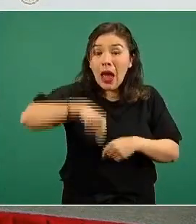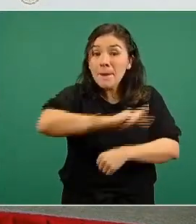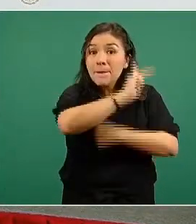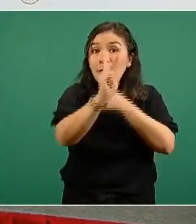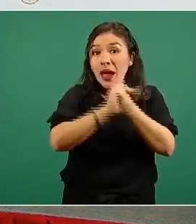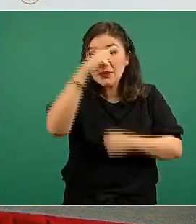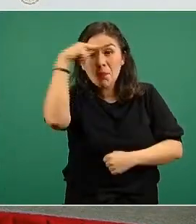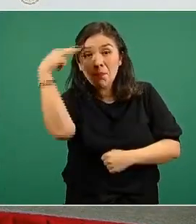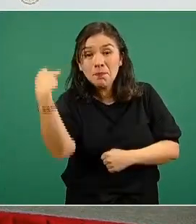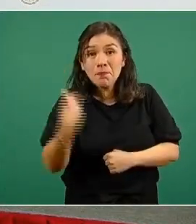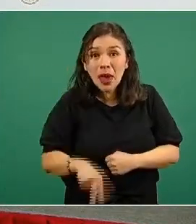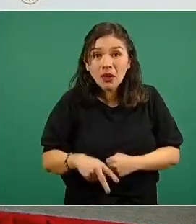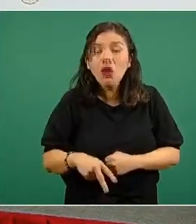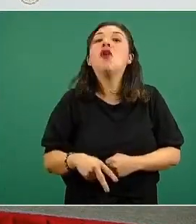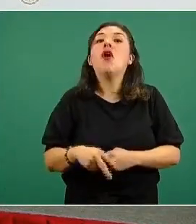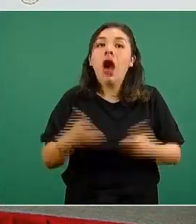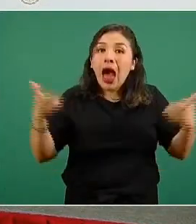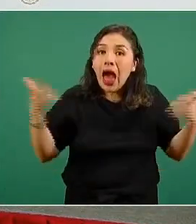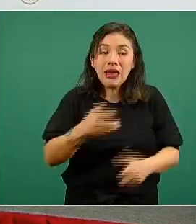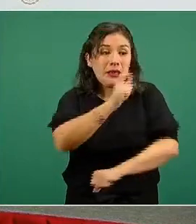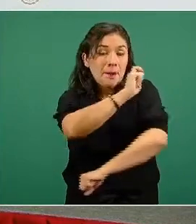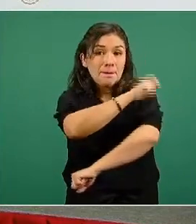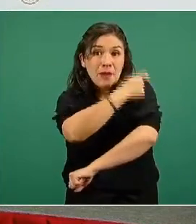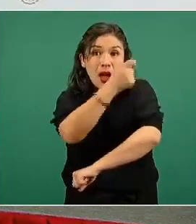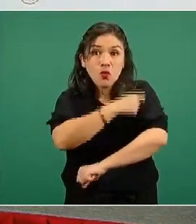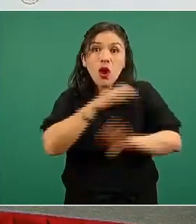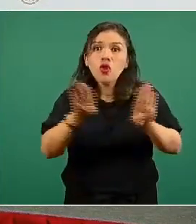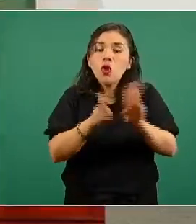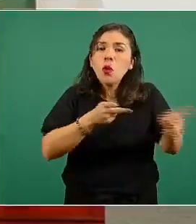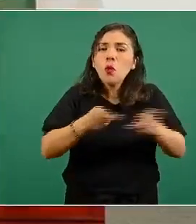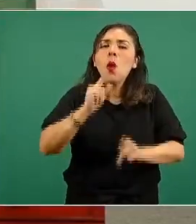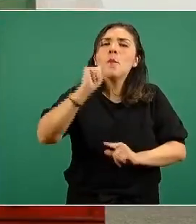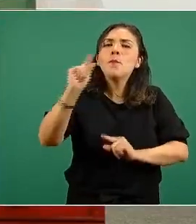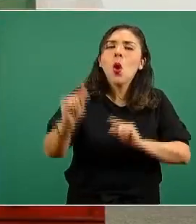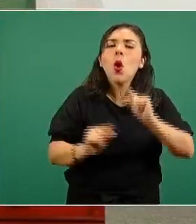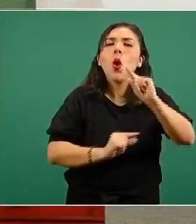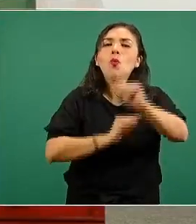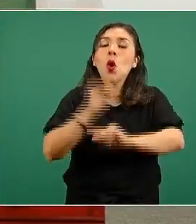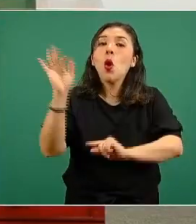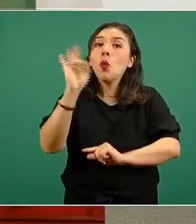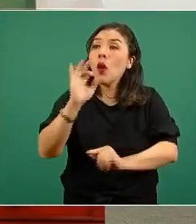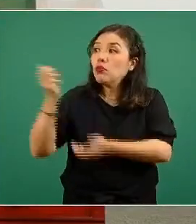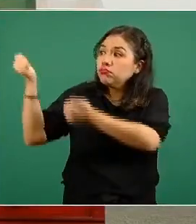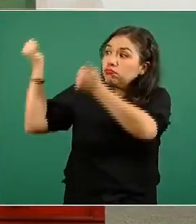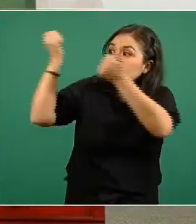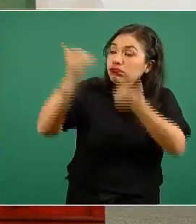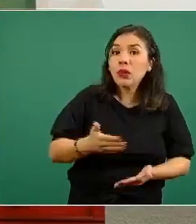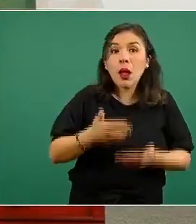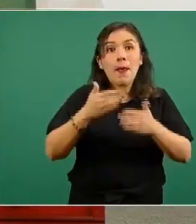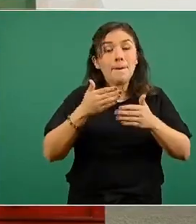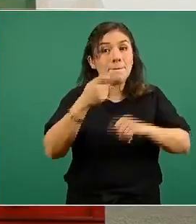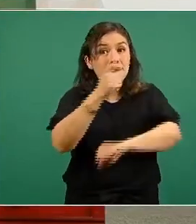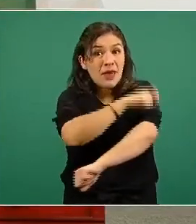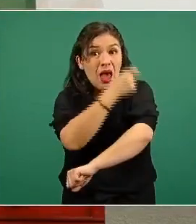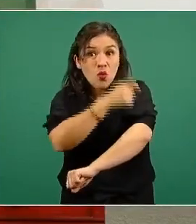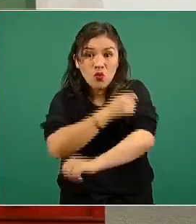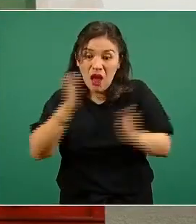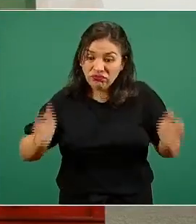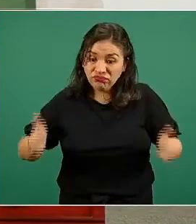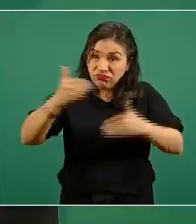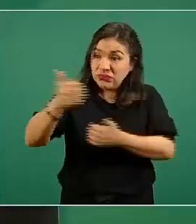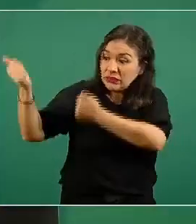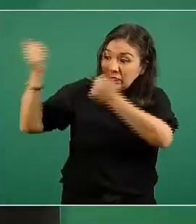país está siendo paulatino conforme van llegando las dosis